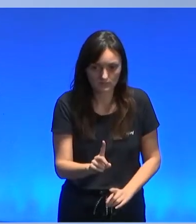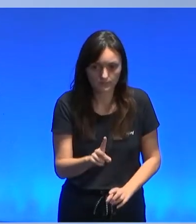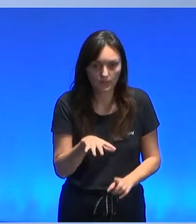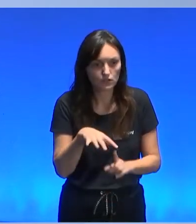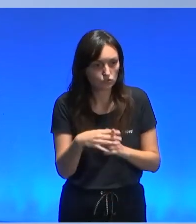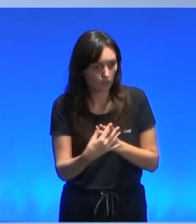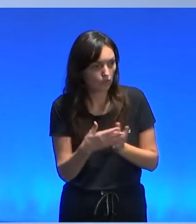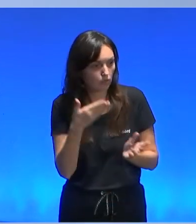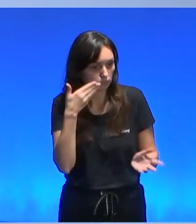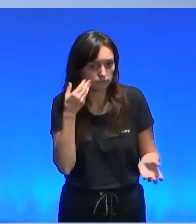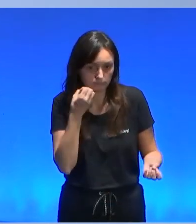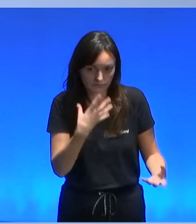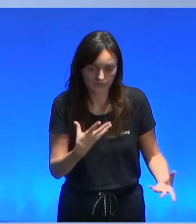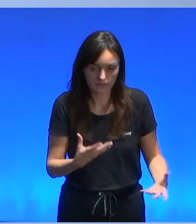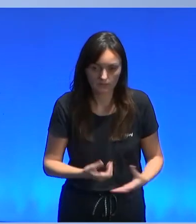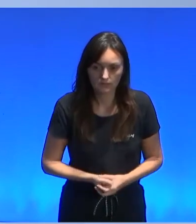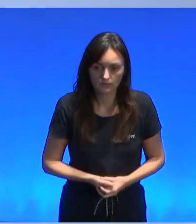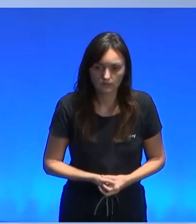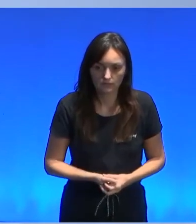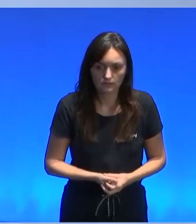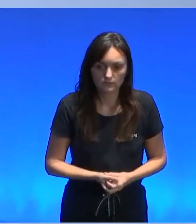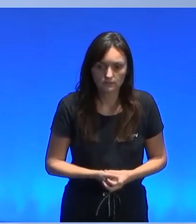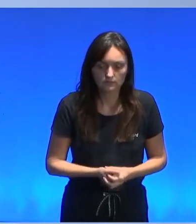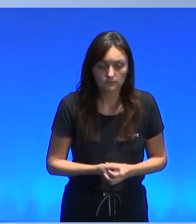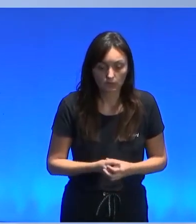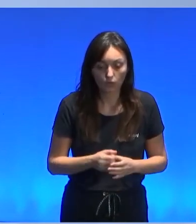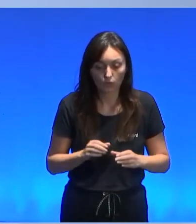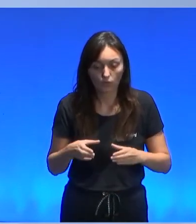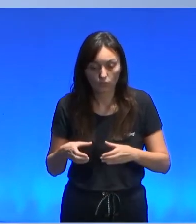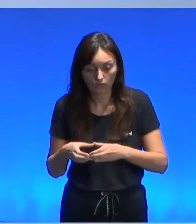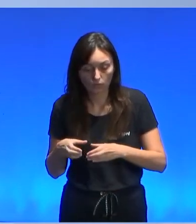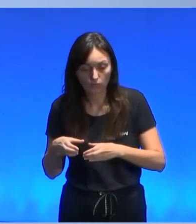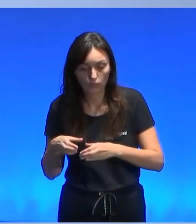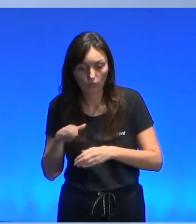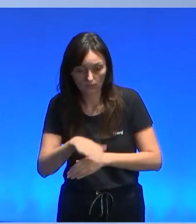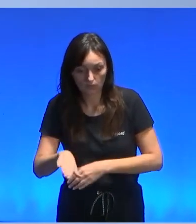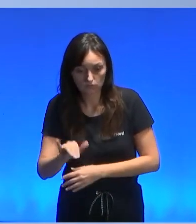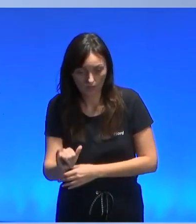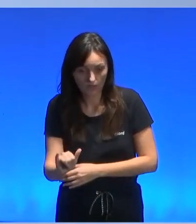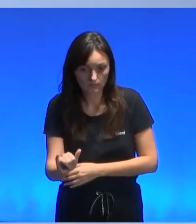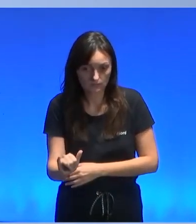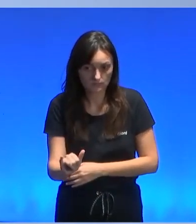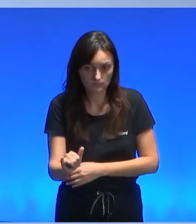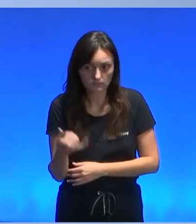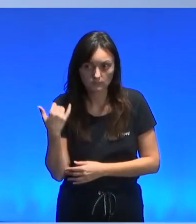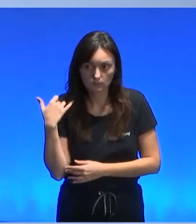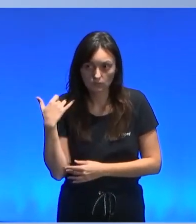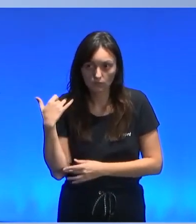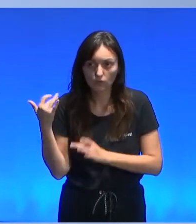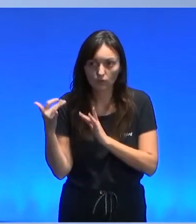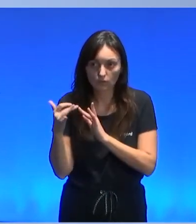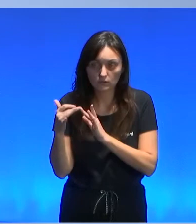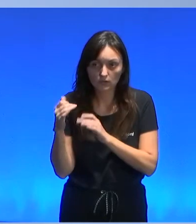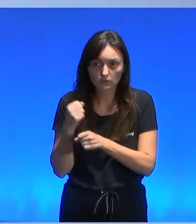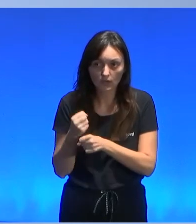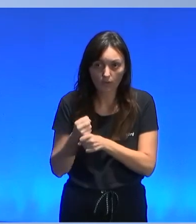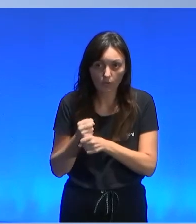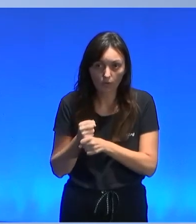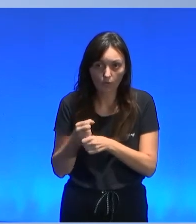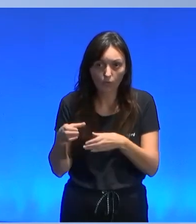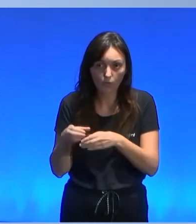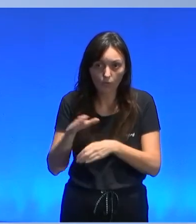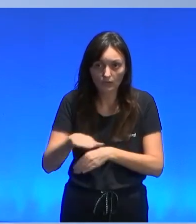situación privilegiada, pero tiene un consejo de niños. Yo trabajé bastante con el Consejo de Niños de